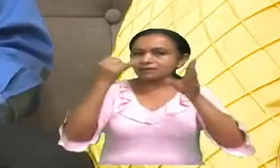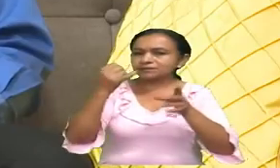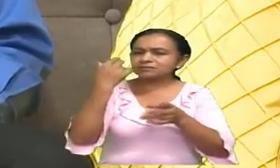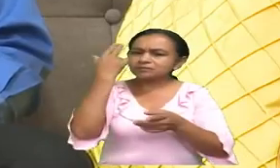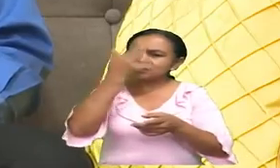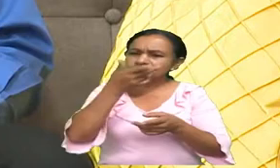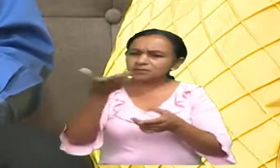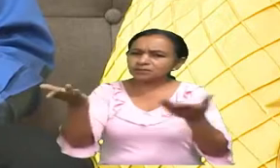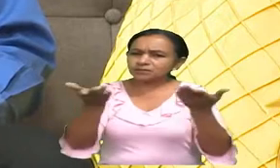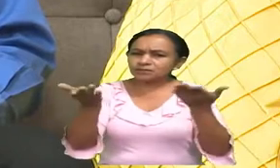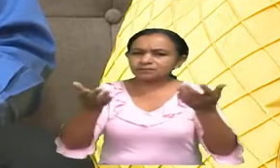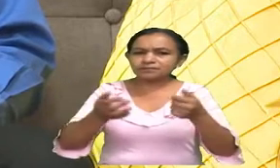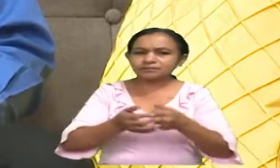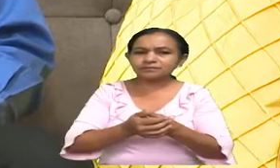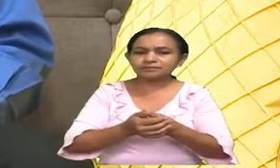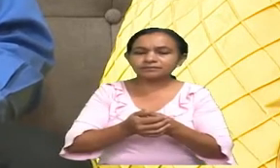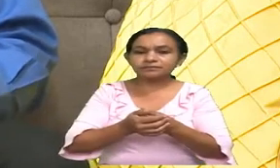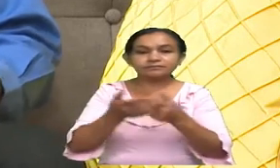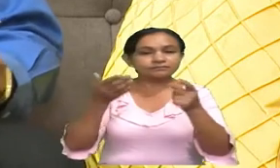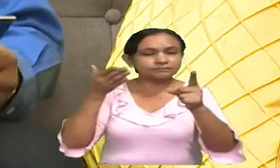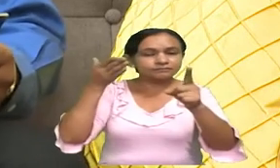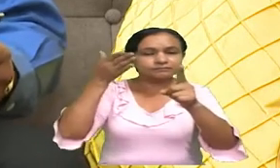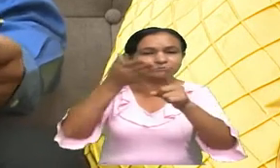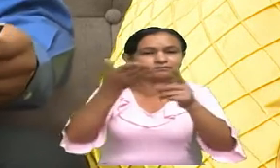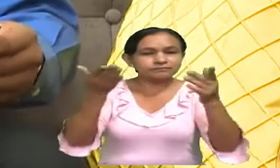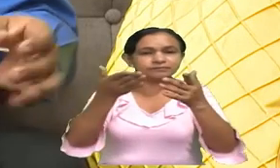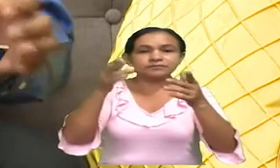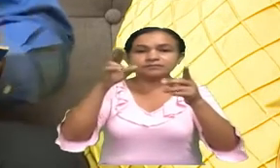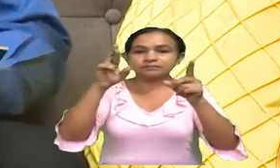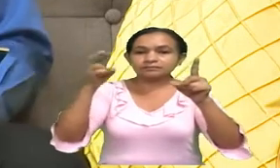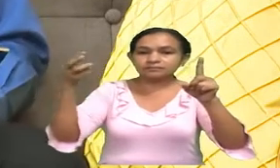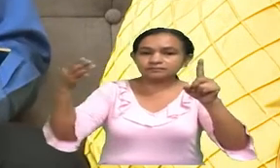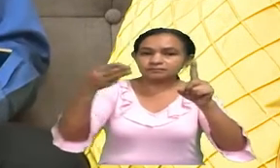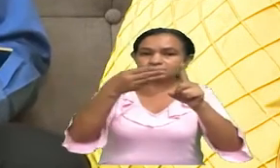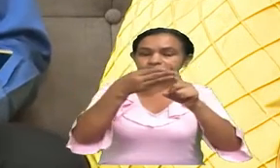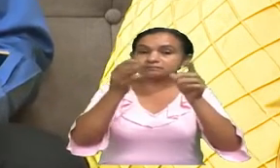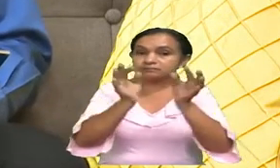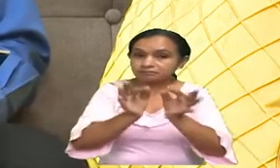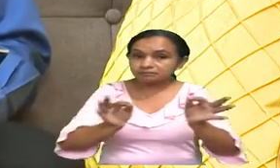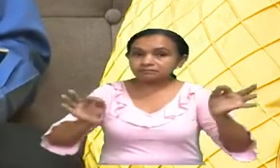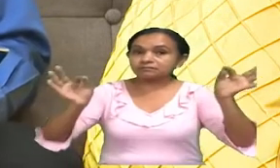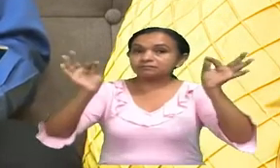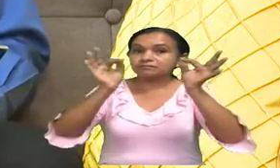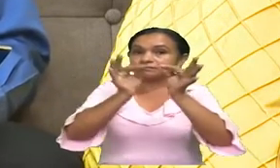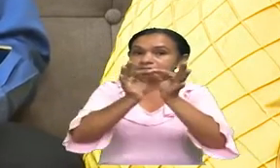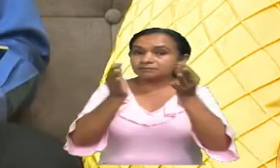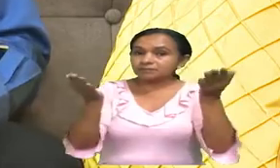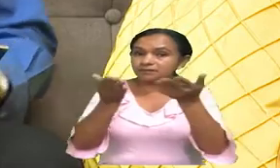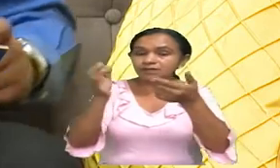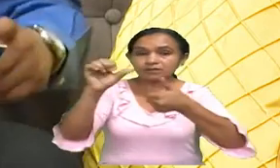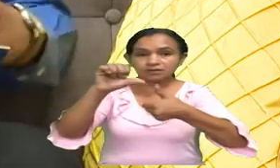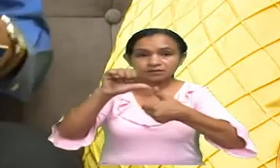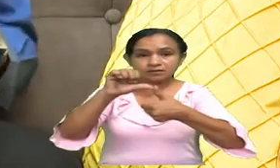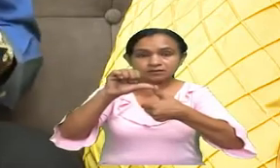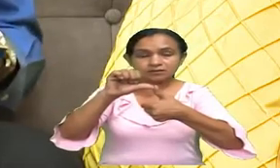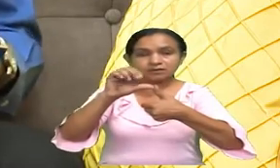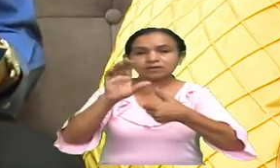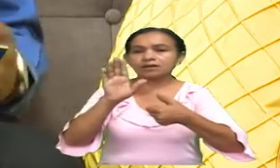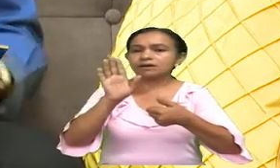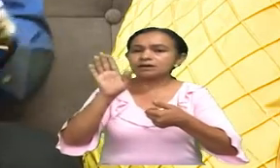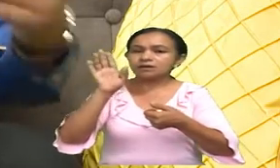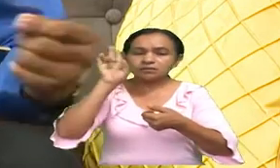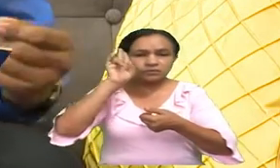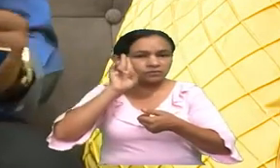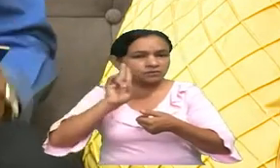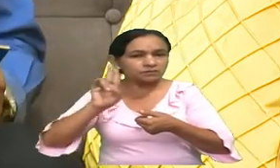plantea, sin duda alguna, perfilándonos en principio como región, ¿no? Qué importante que como región Centroamérica, ya no hablamos de universidades